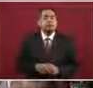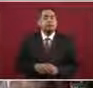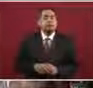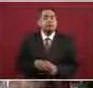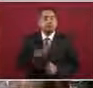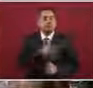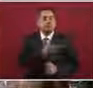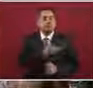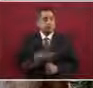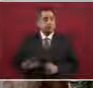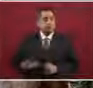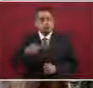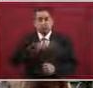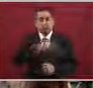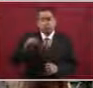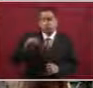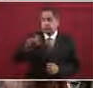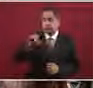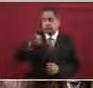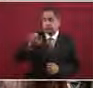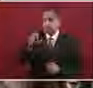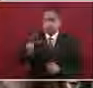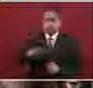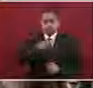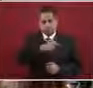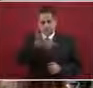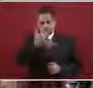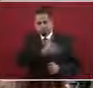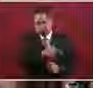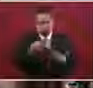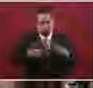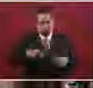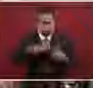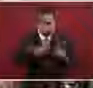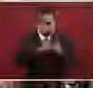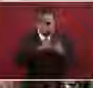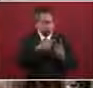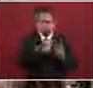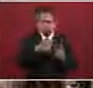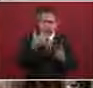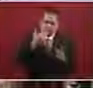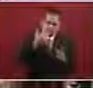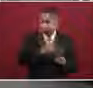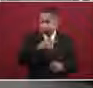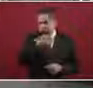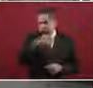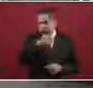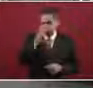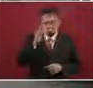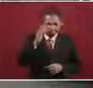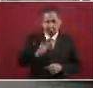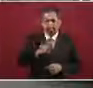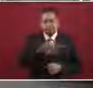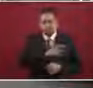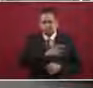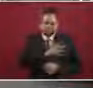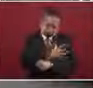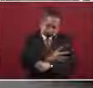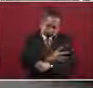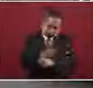el presidente de la Suprema Corte de Justicia, que es un agente también